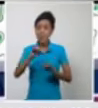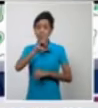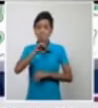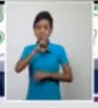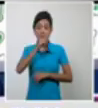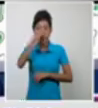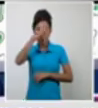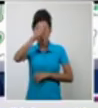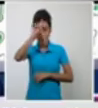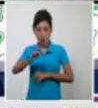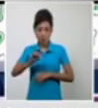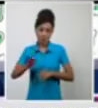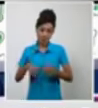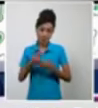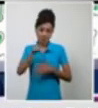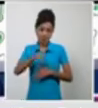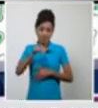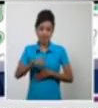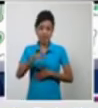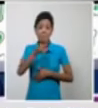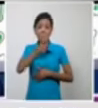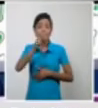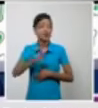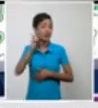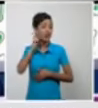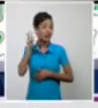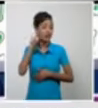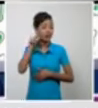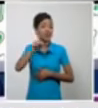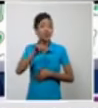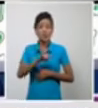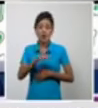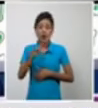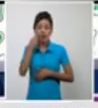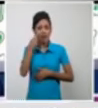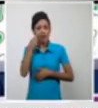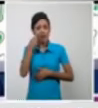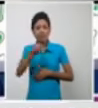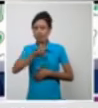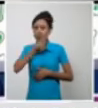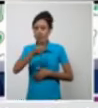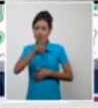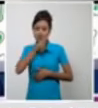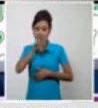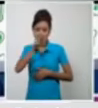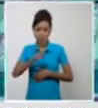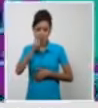La periodista Dianic Flores también pues obtuvo las declaraciones de este amigo de Cuba. Adelante.